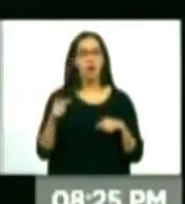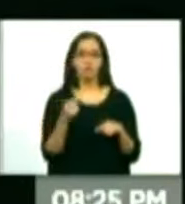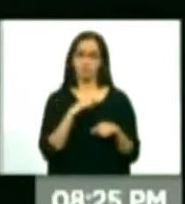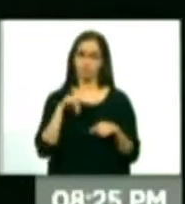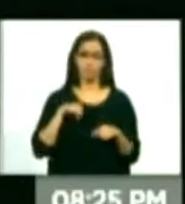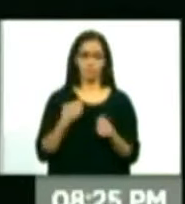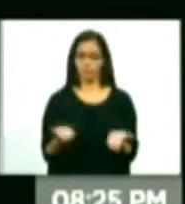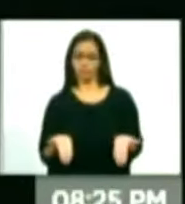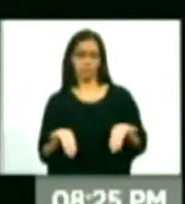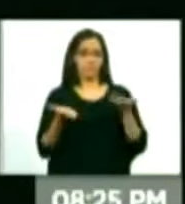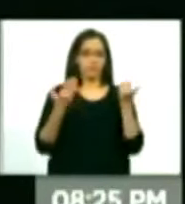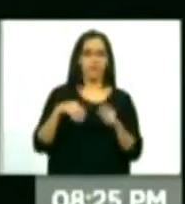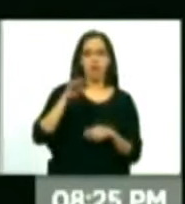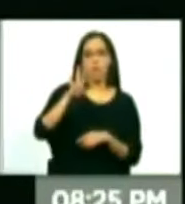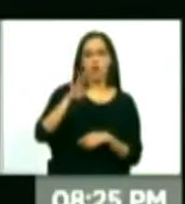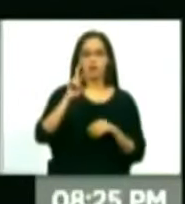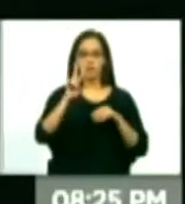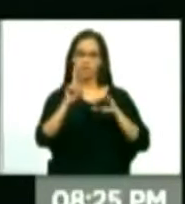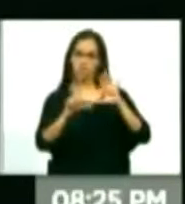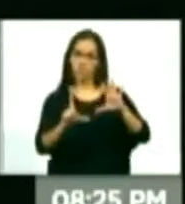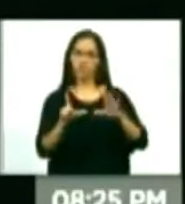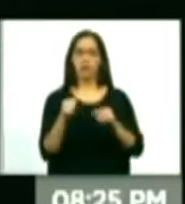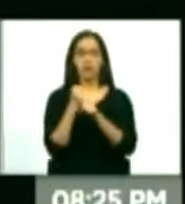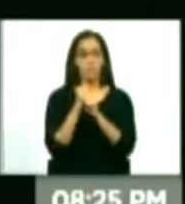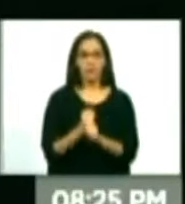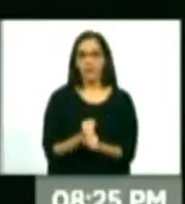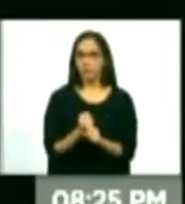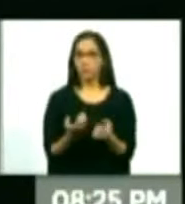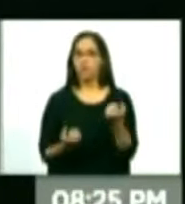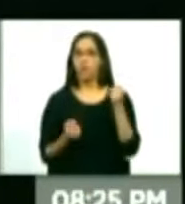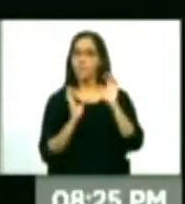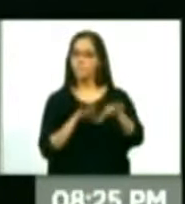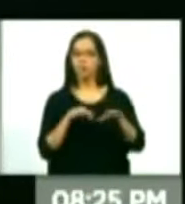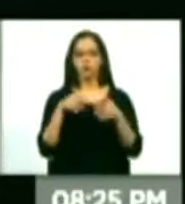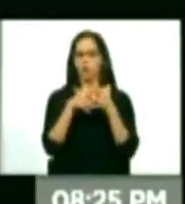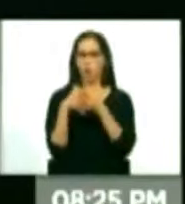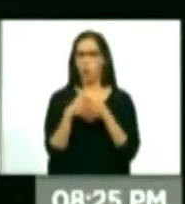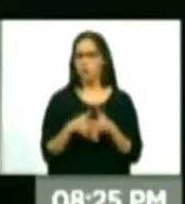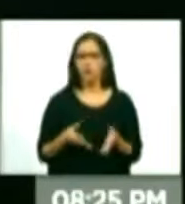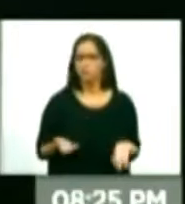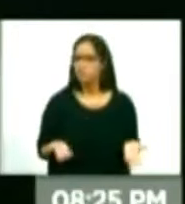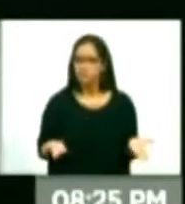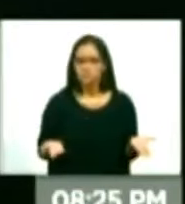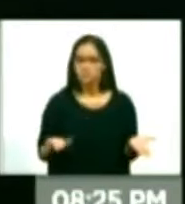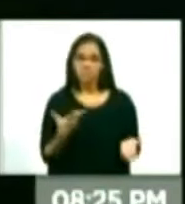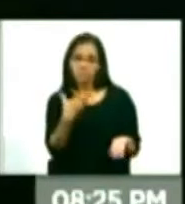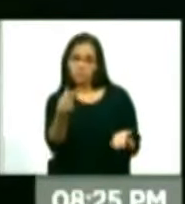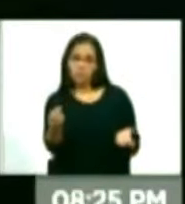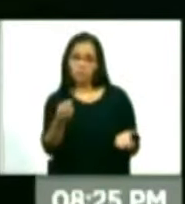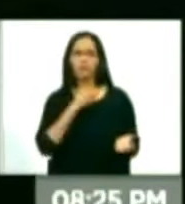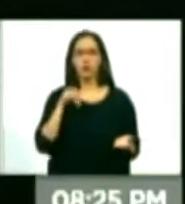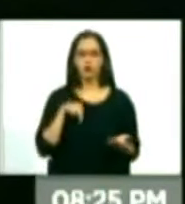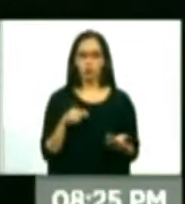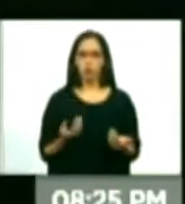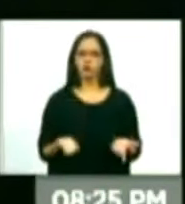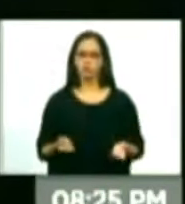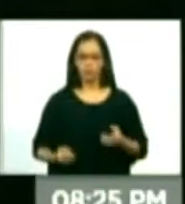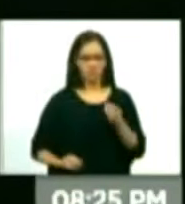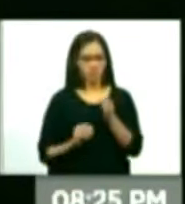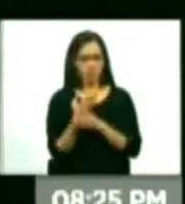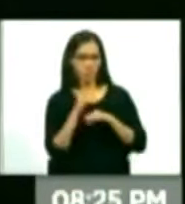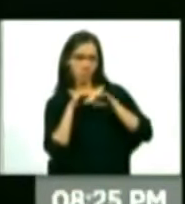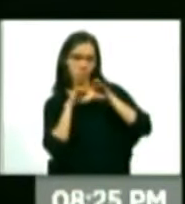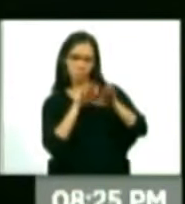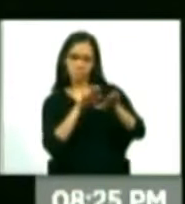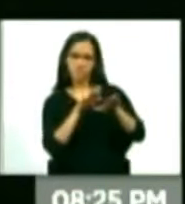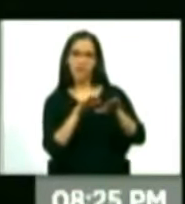alzamos ni el 4 ni el 27 esperando el apoyo de Estados Unidos. No, nosotros nos alzamos contra Estados Unidos,